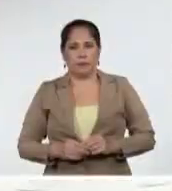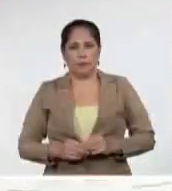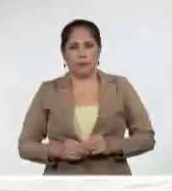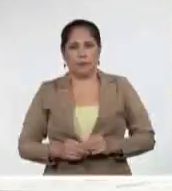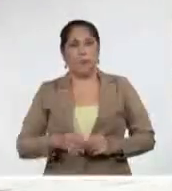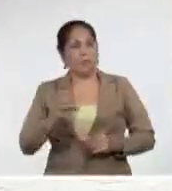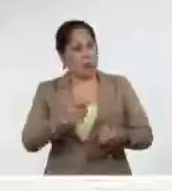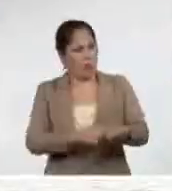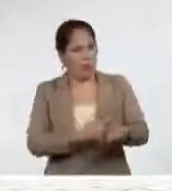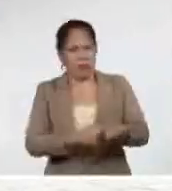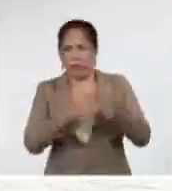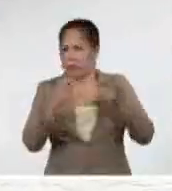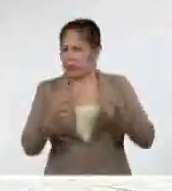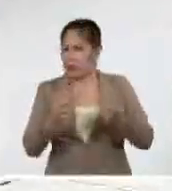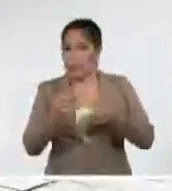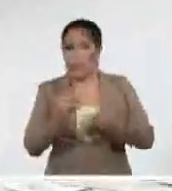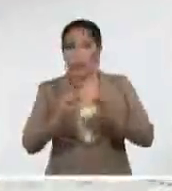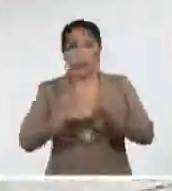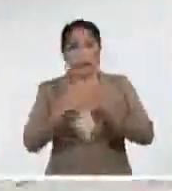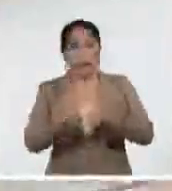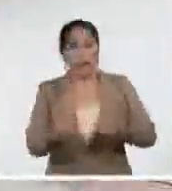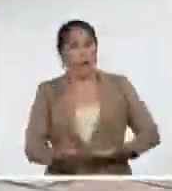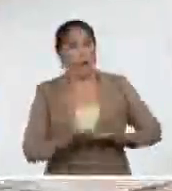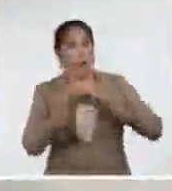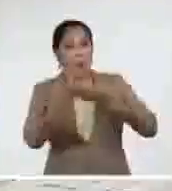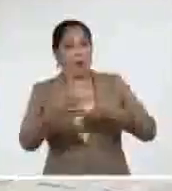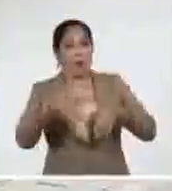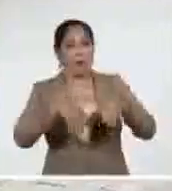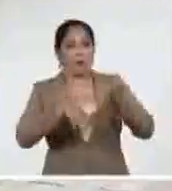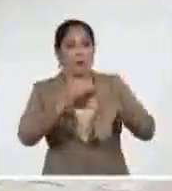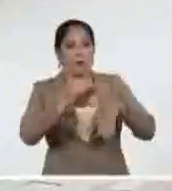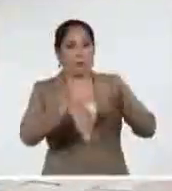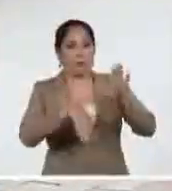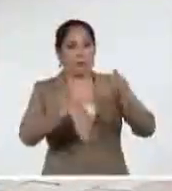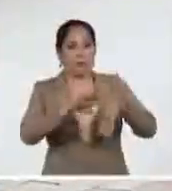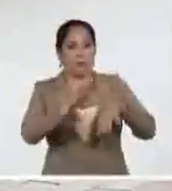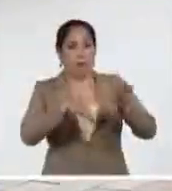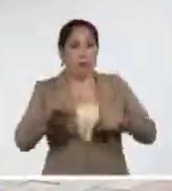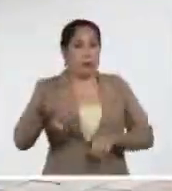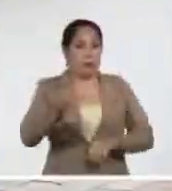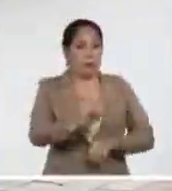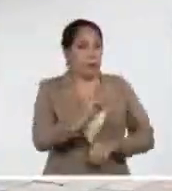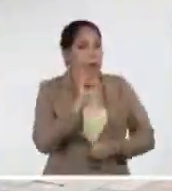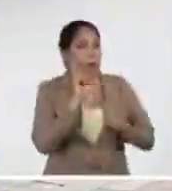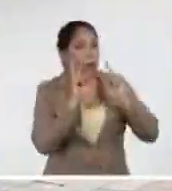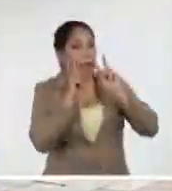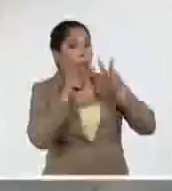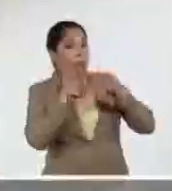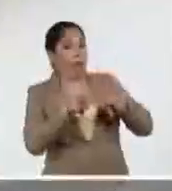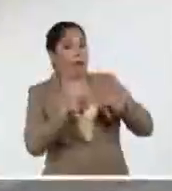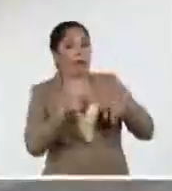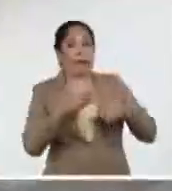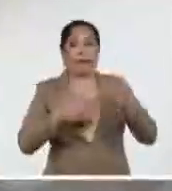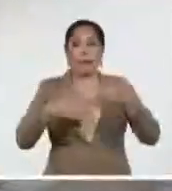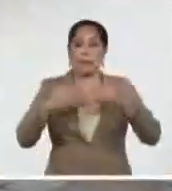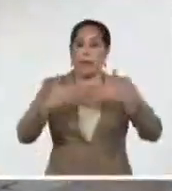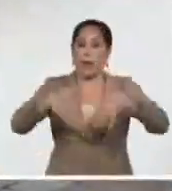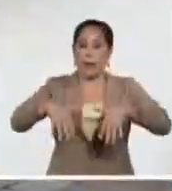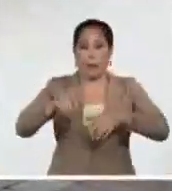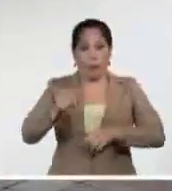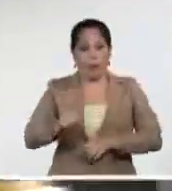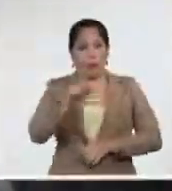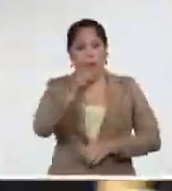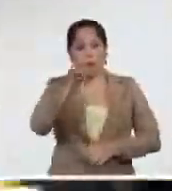Como es tradición, luego del tributo, las tropas marcharon frente al mandatario y al resto de la delegación, ceremonia que se realiza aquí